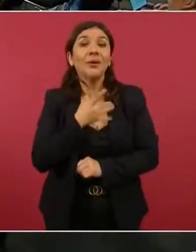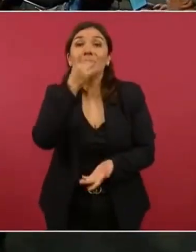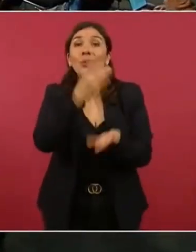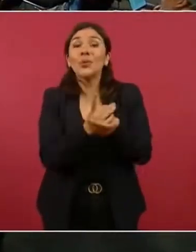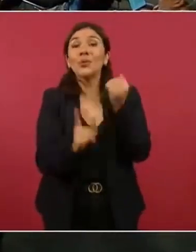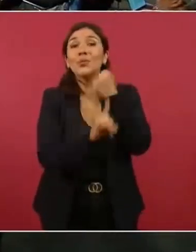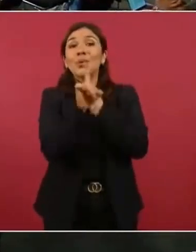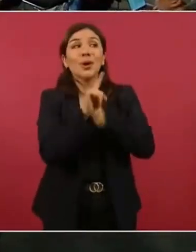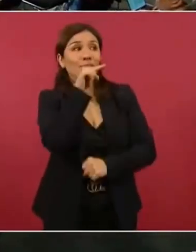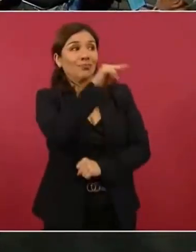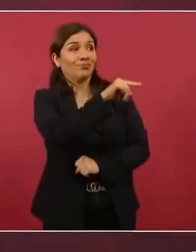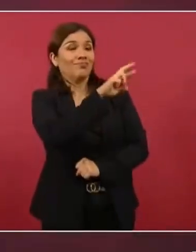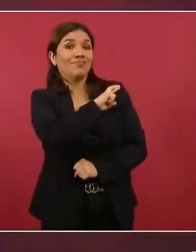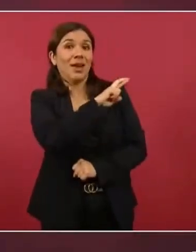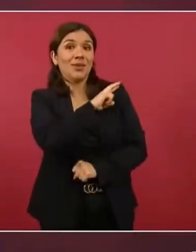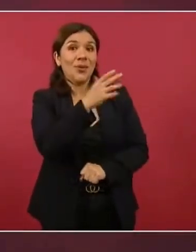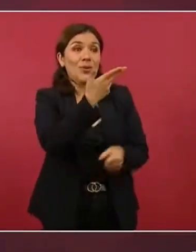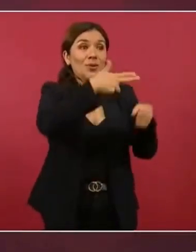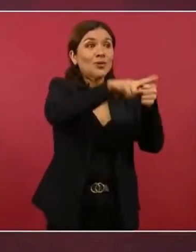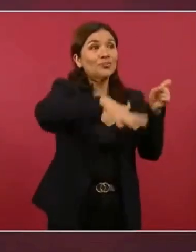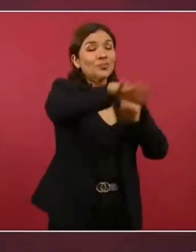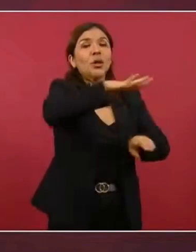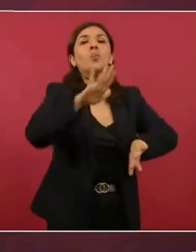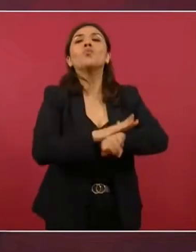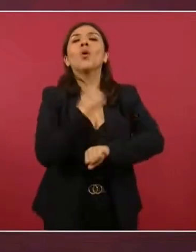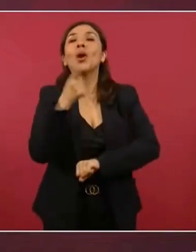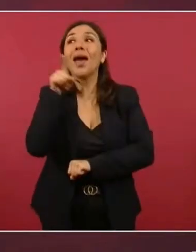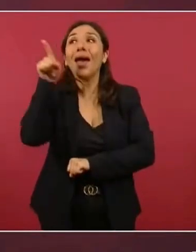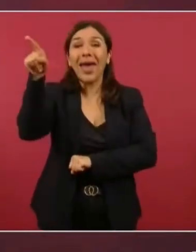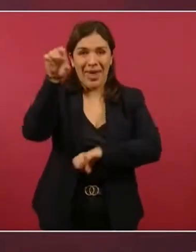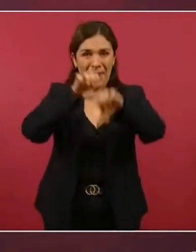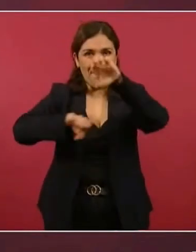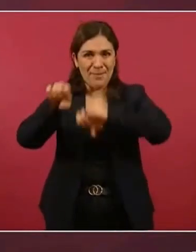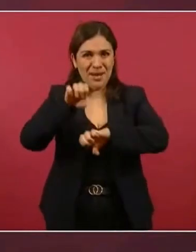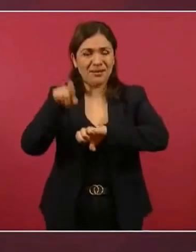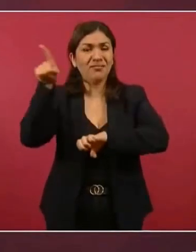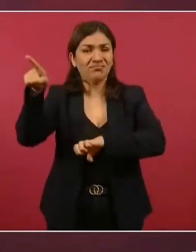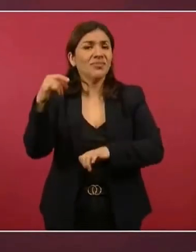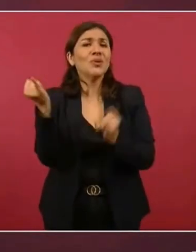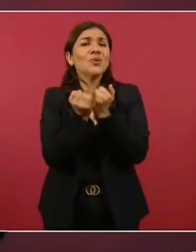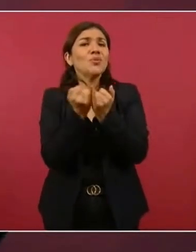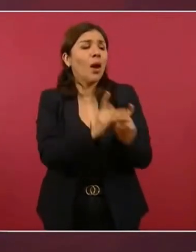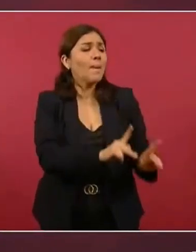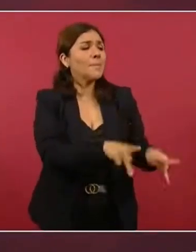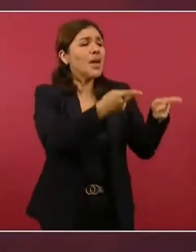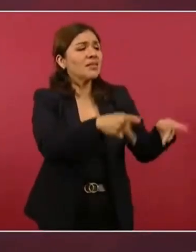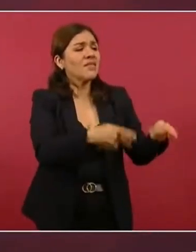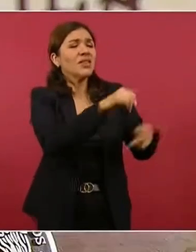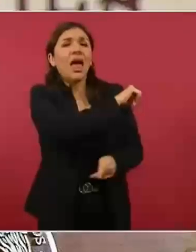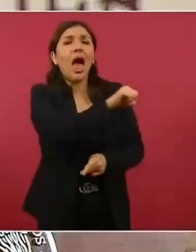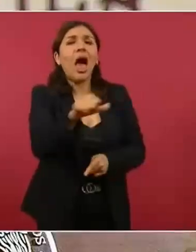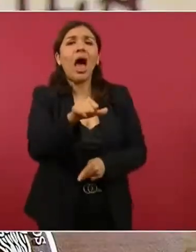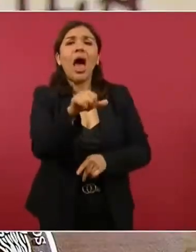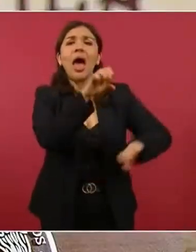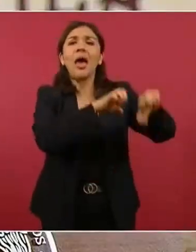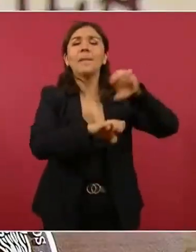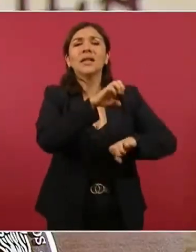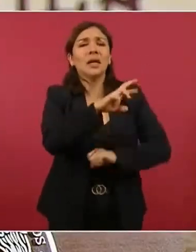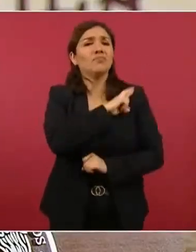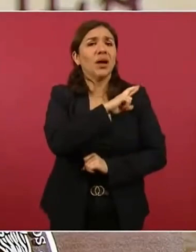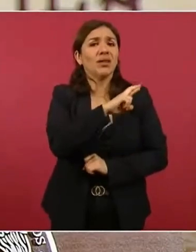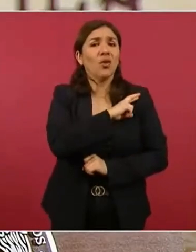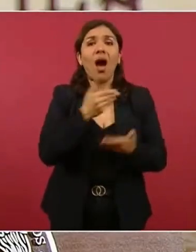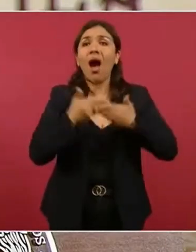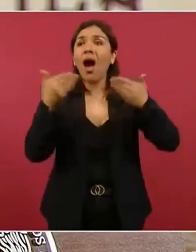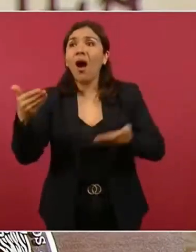privado. ¿Por qué razón? Porque esta empresa era también casi monopólica para el sector privado y hoy no le está proveyendo de medicamentos